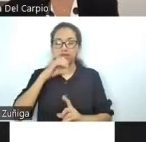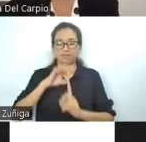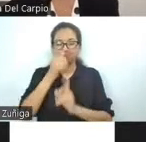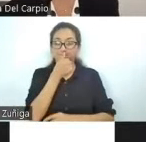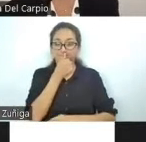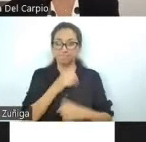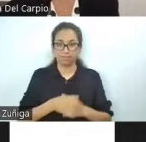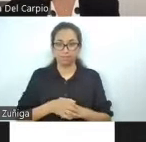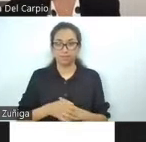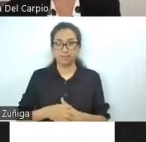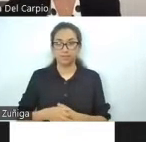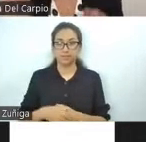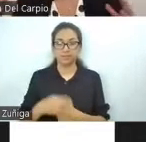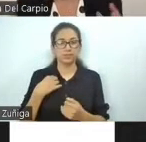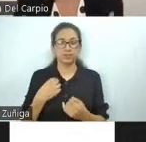mucho